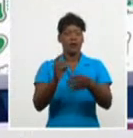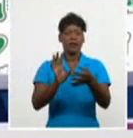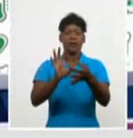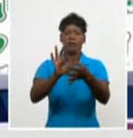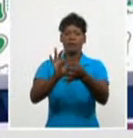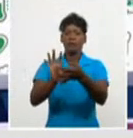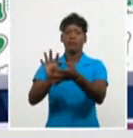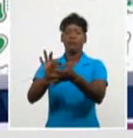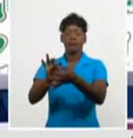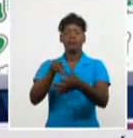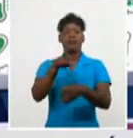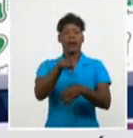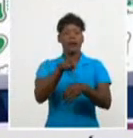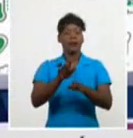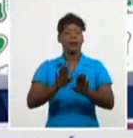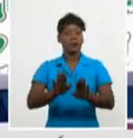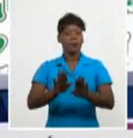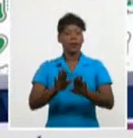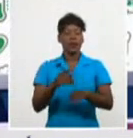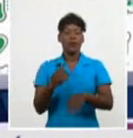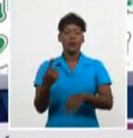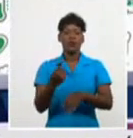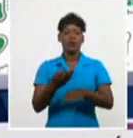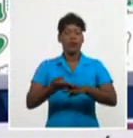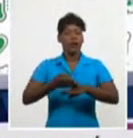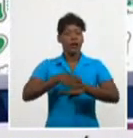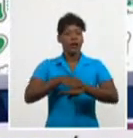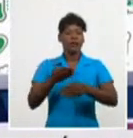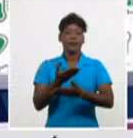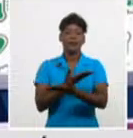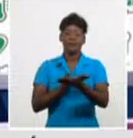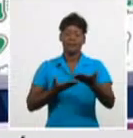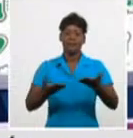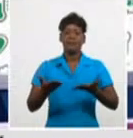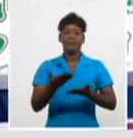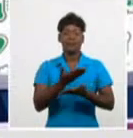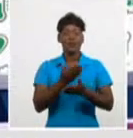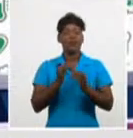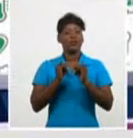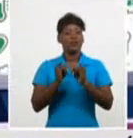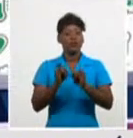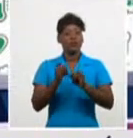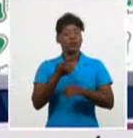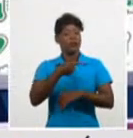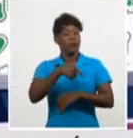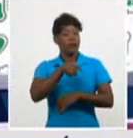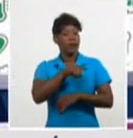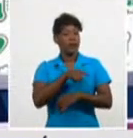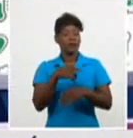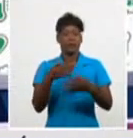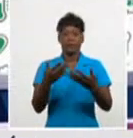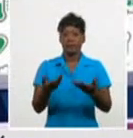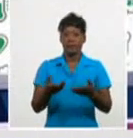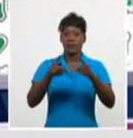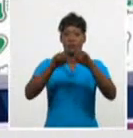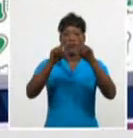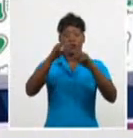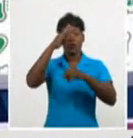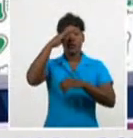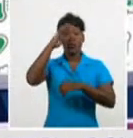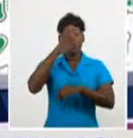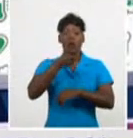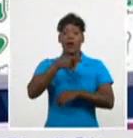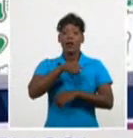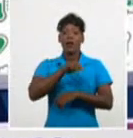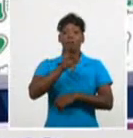Prensa Internacional, siempre compartimos con usted algunos datos de la jornada de ayer. Cuba registró en el día de ayer 8